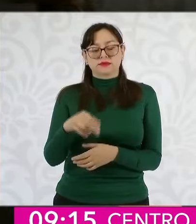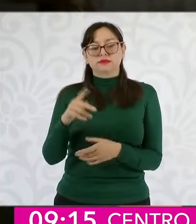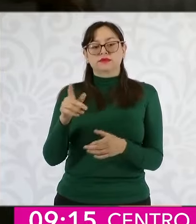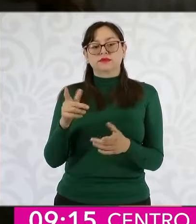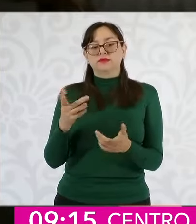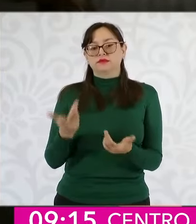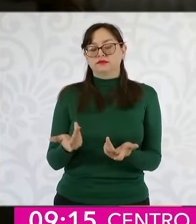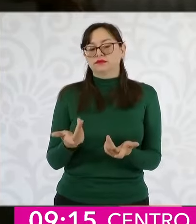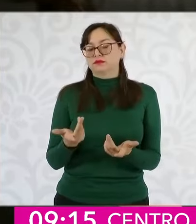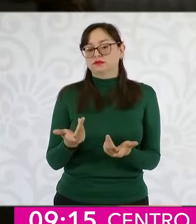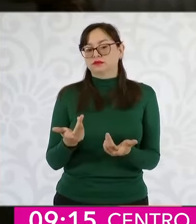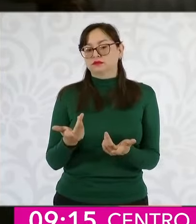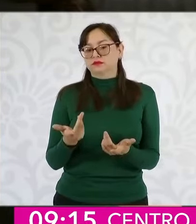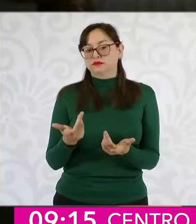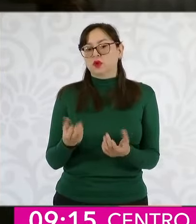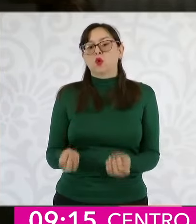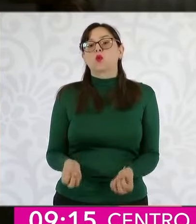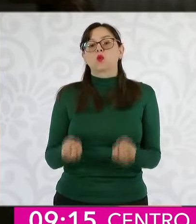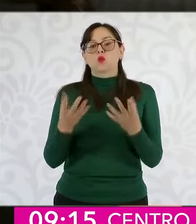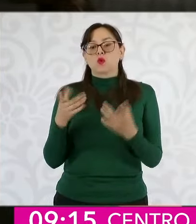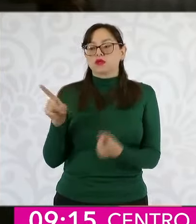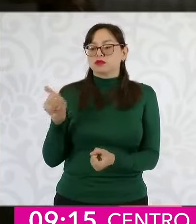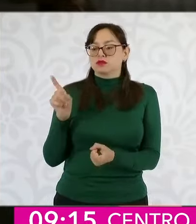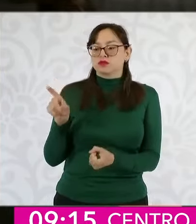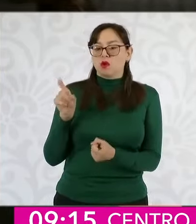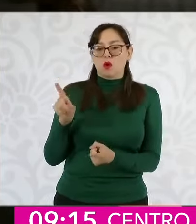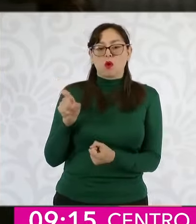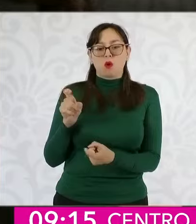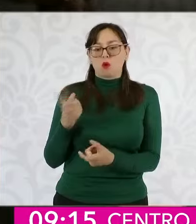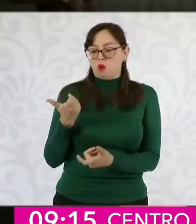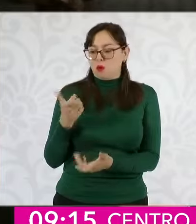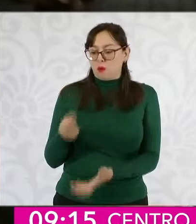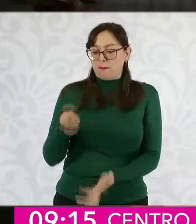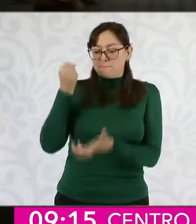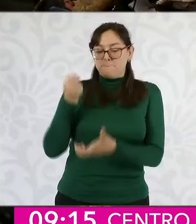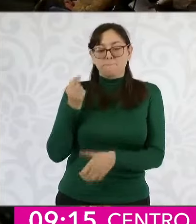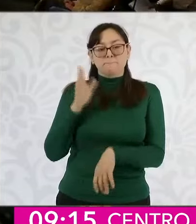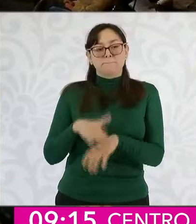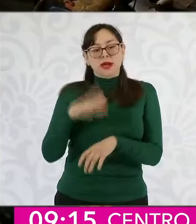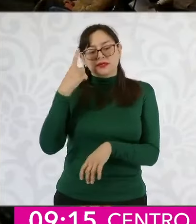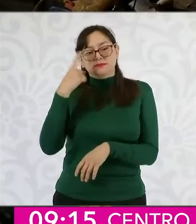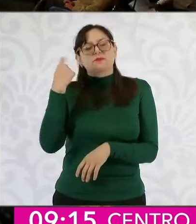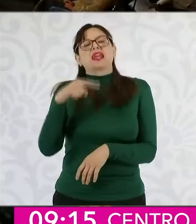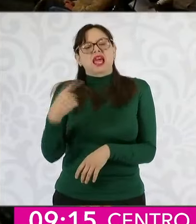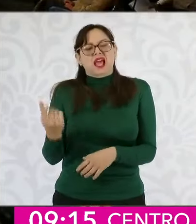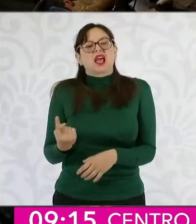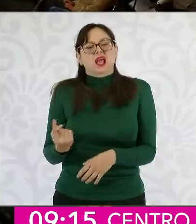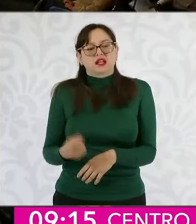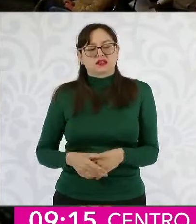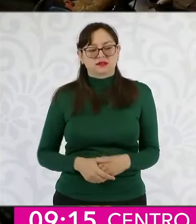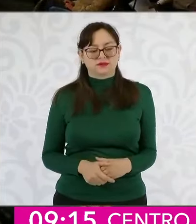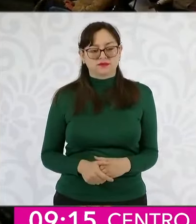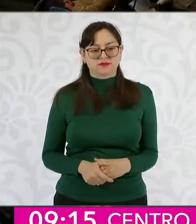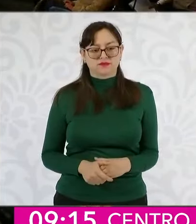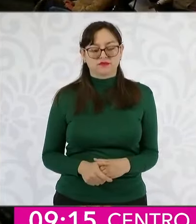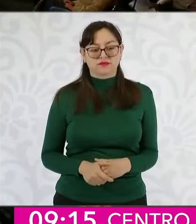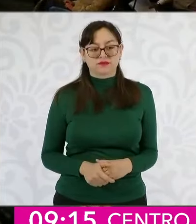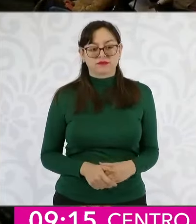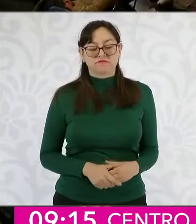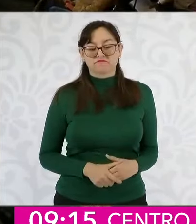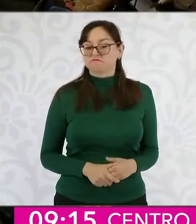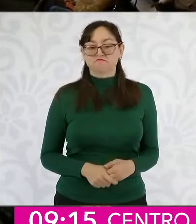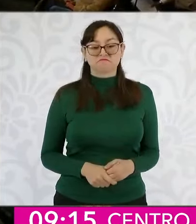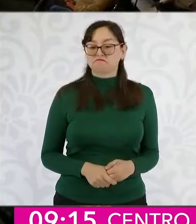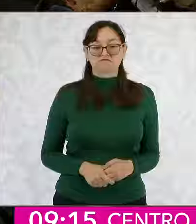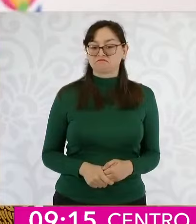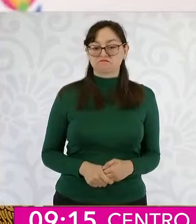aeroportuarias. ¿Cuánto más pretenden recaudar y a qué se destinarían esos recursos adicionales? Sí, no estamos de acuerdo